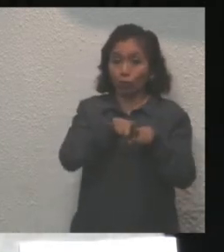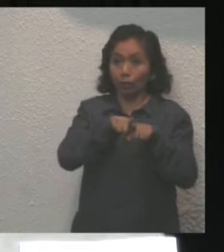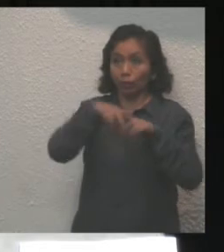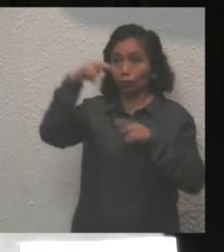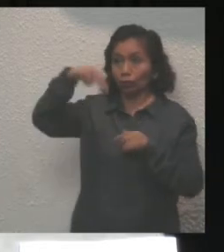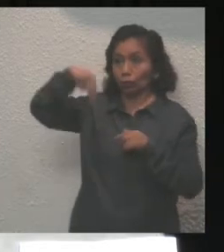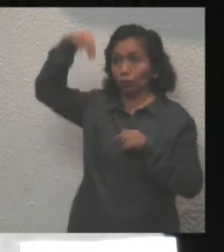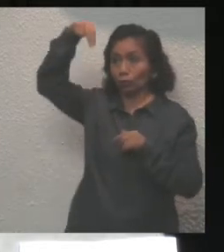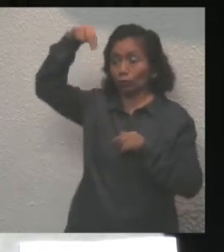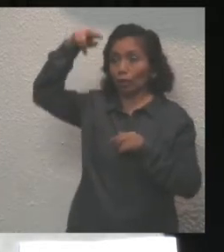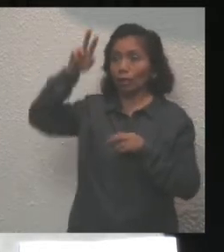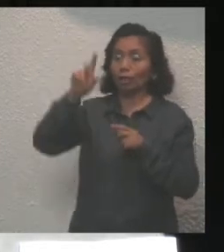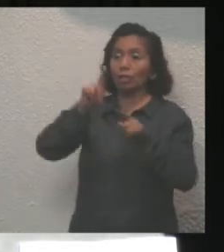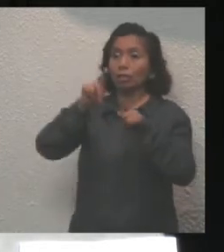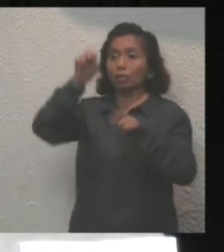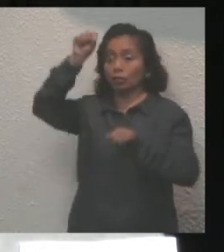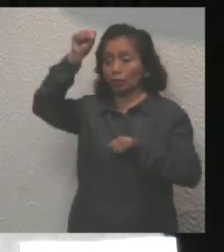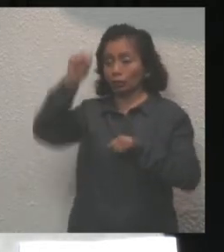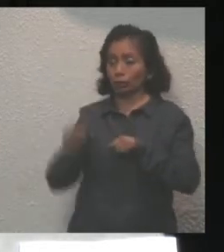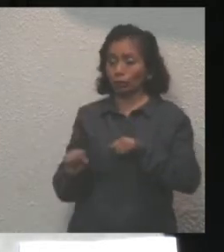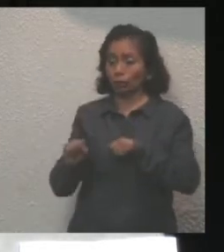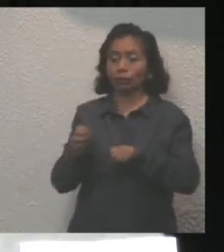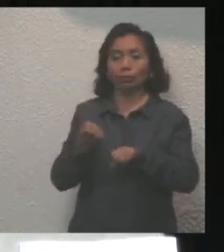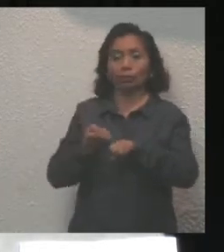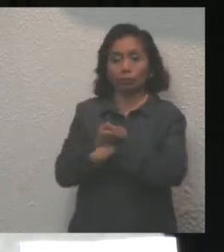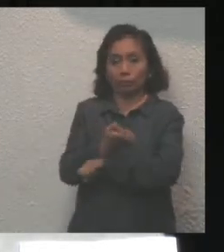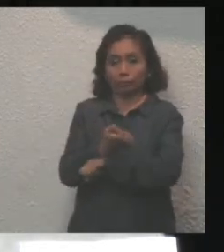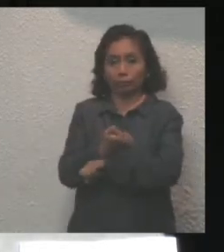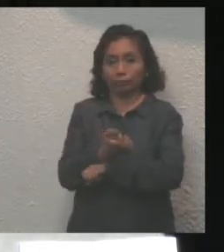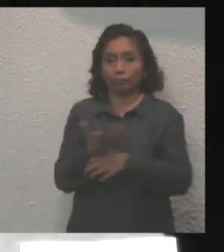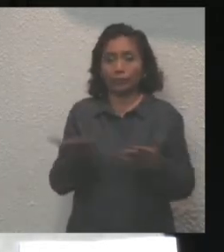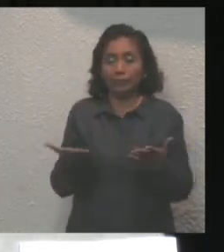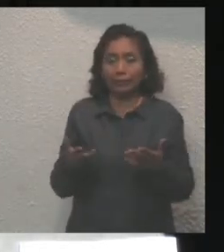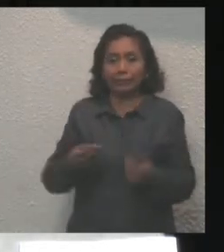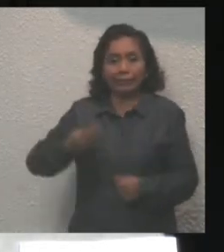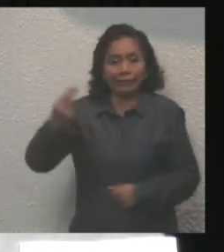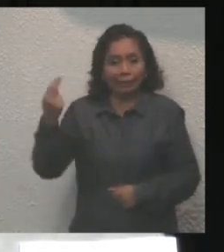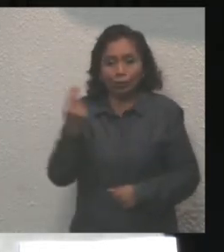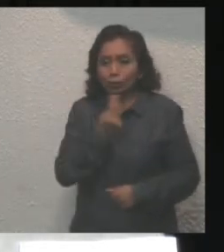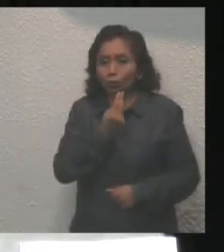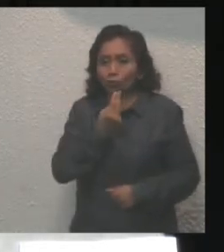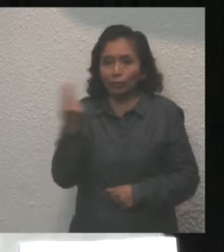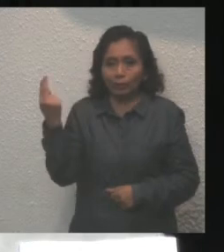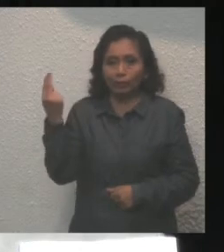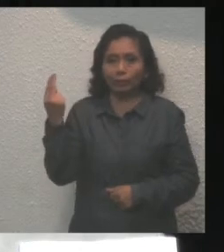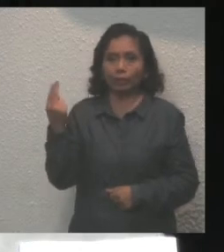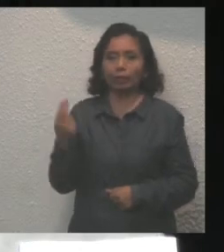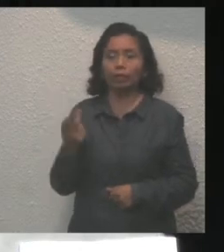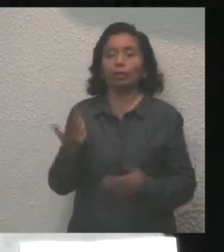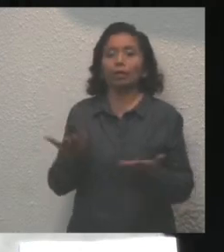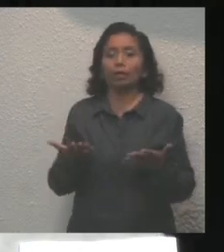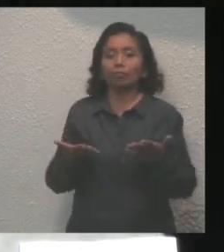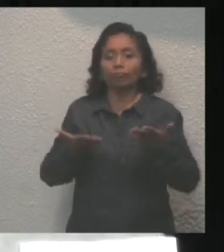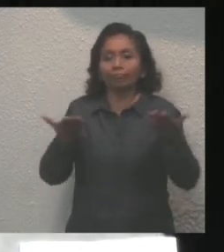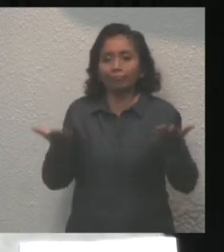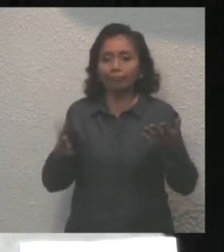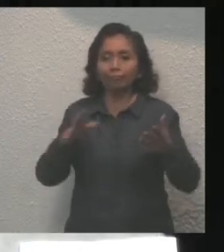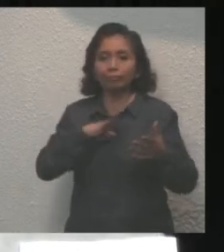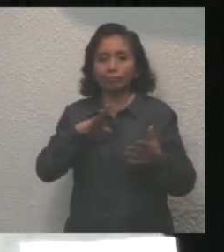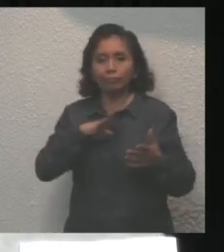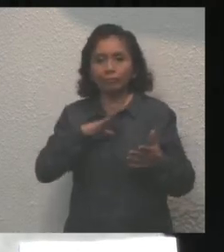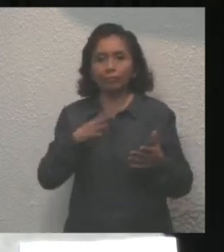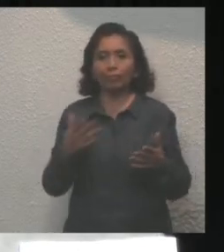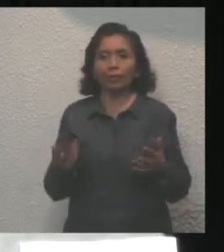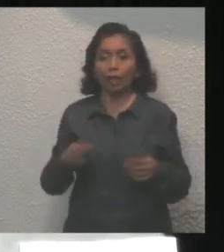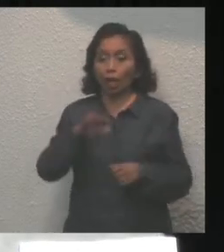norte y del sur del estado. Es apremiante generar mejores condiciones para que